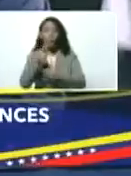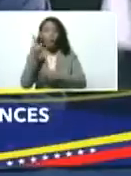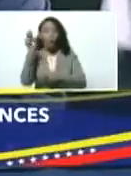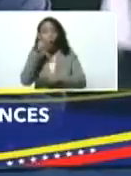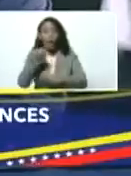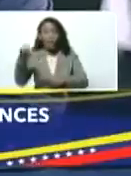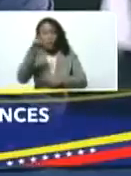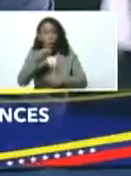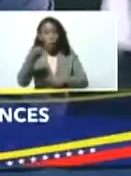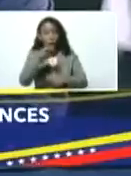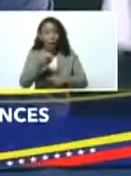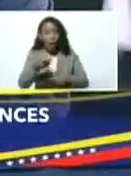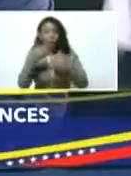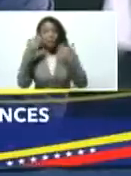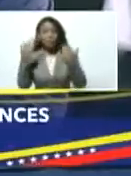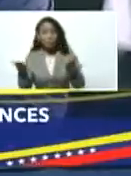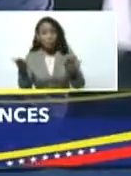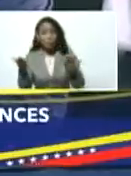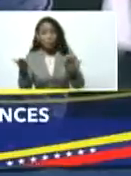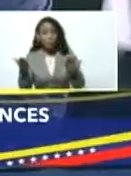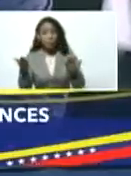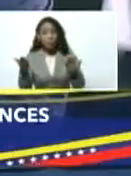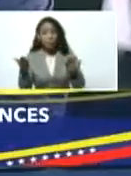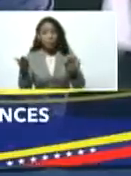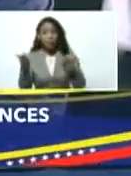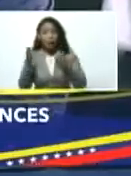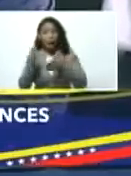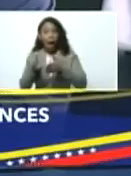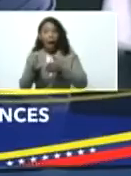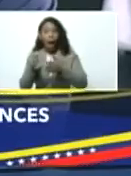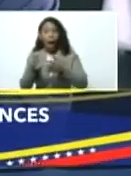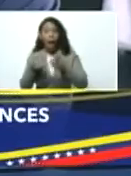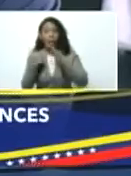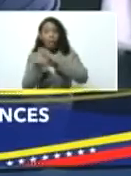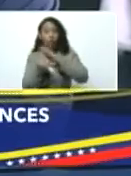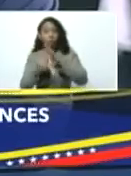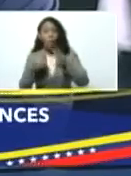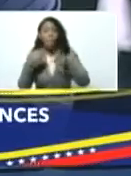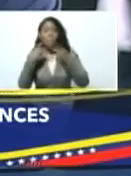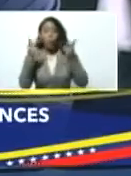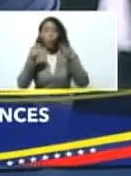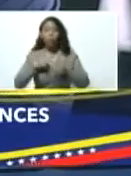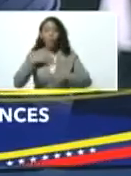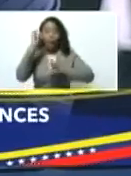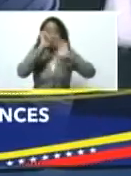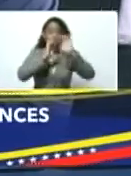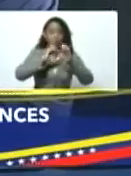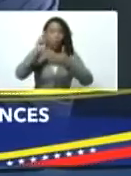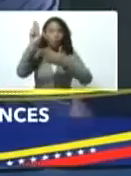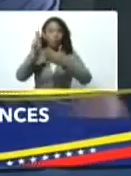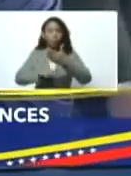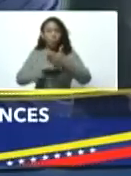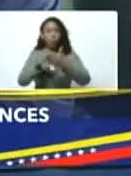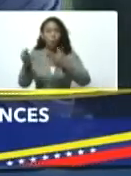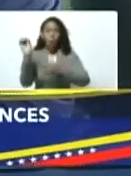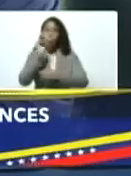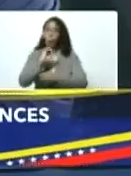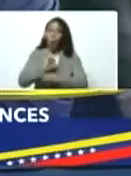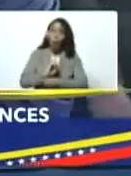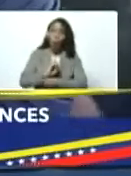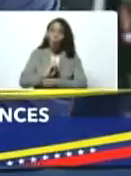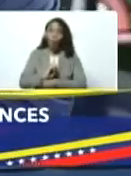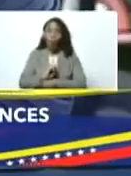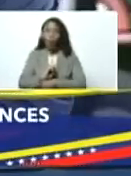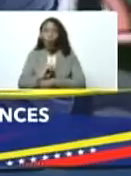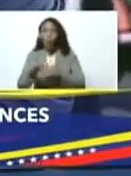busca es precisamente que la entidad pública pueda evaluar la exoneración o parcial